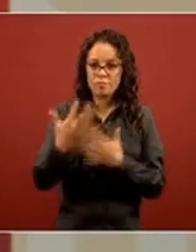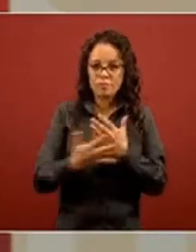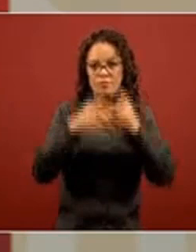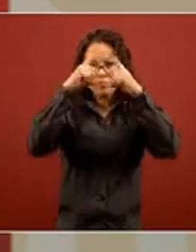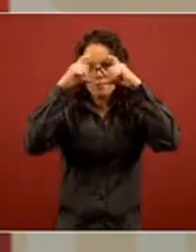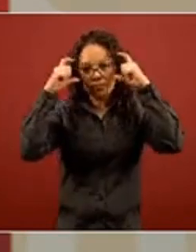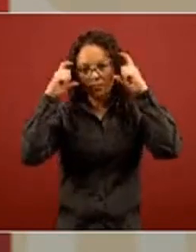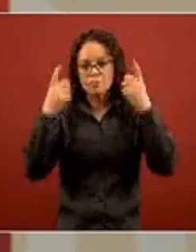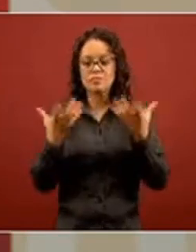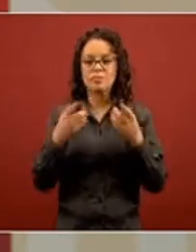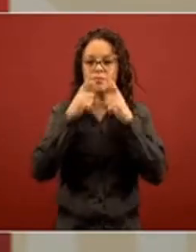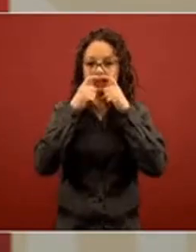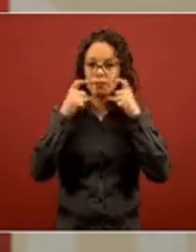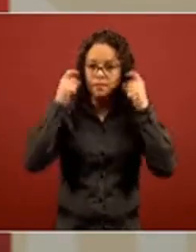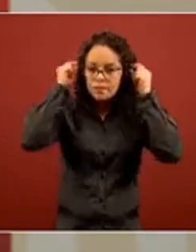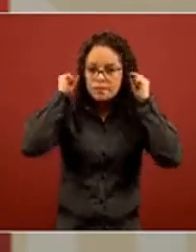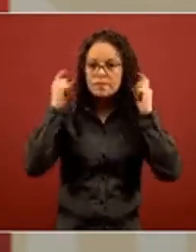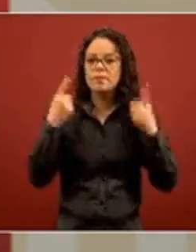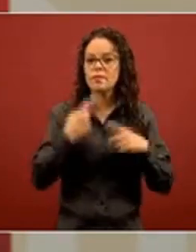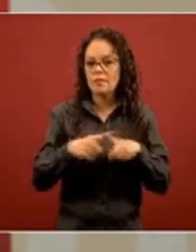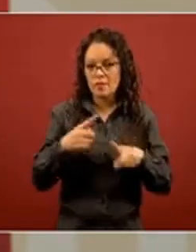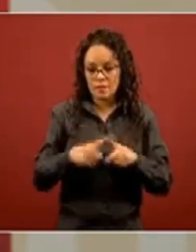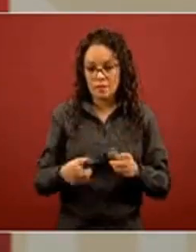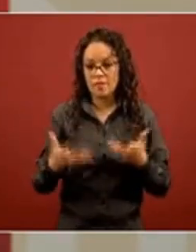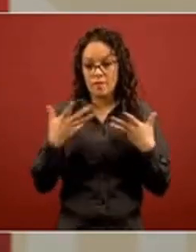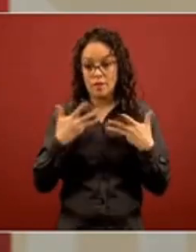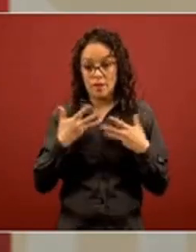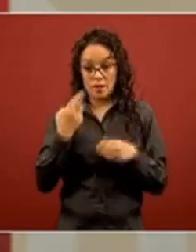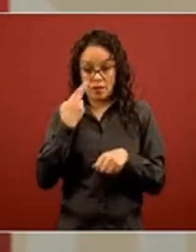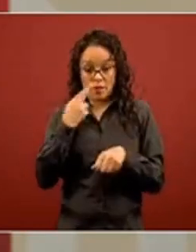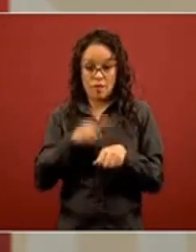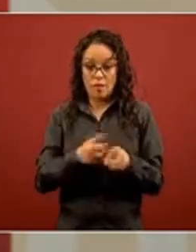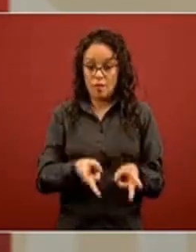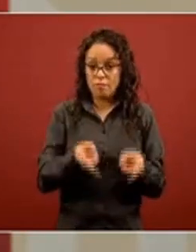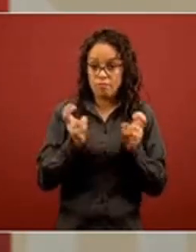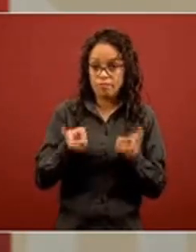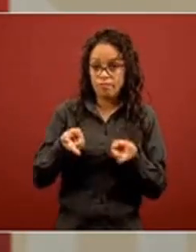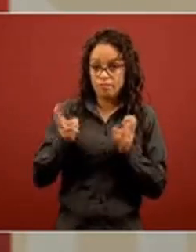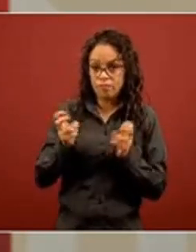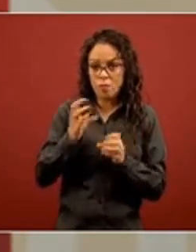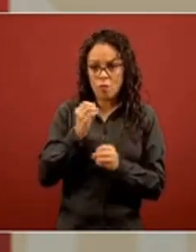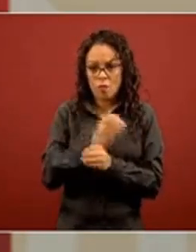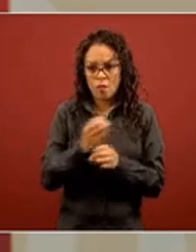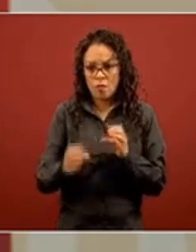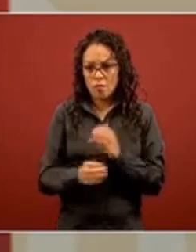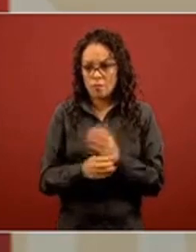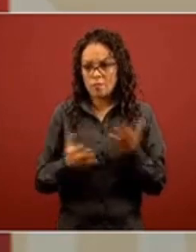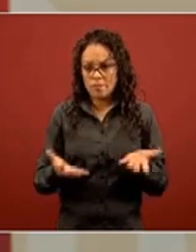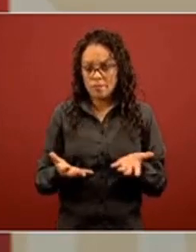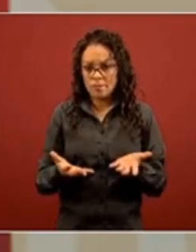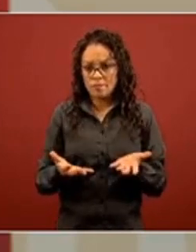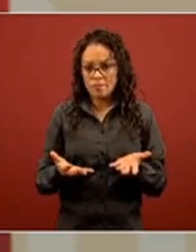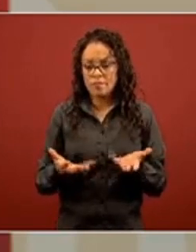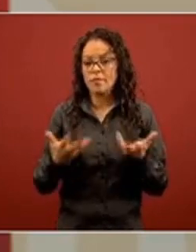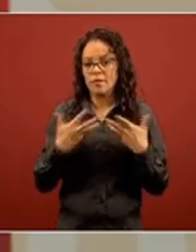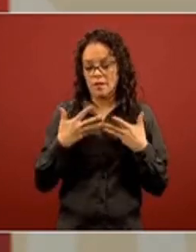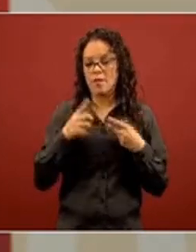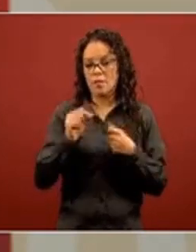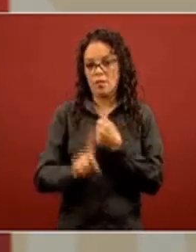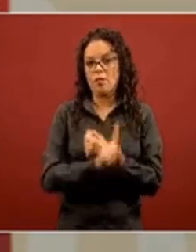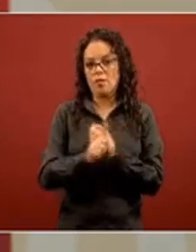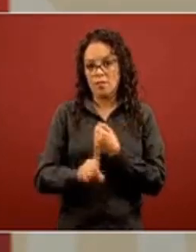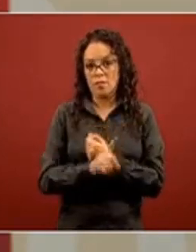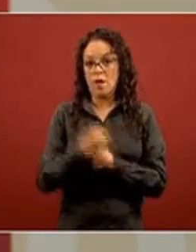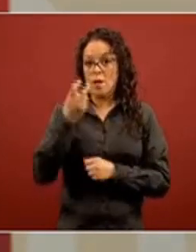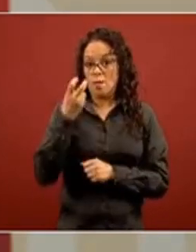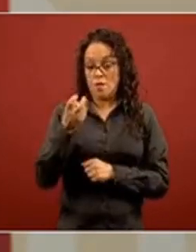de desapariciones o de robo o de situaciones inapropiadas, y por eso desde hace varias semanas el director